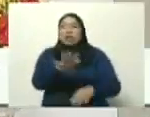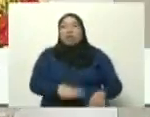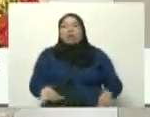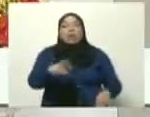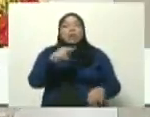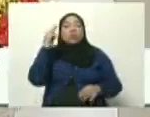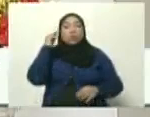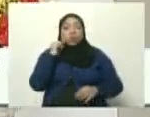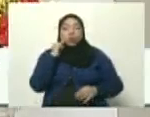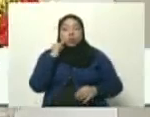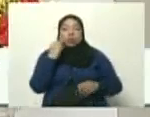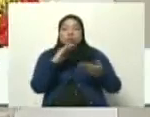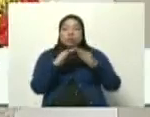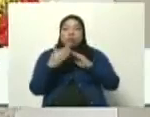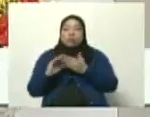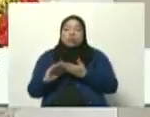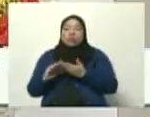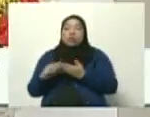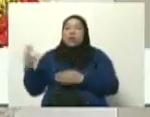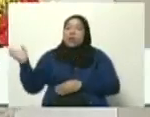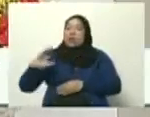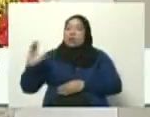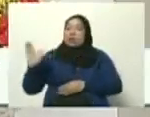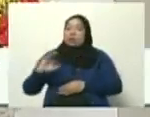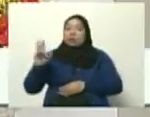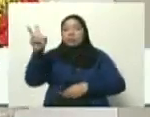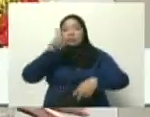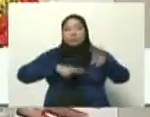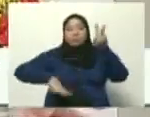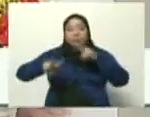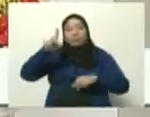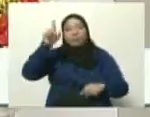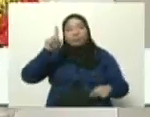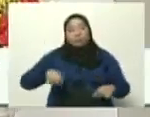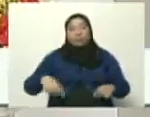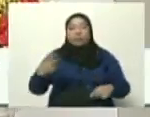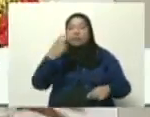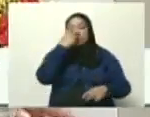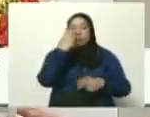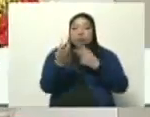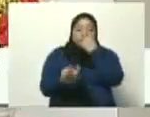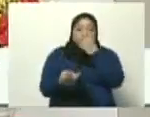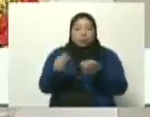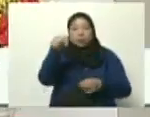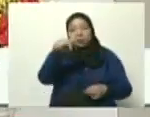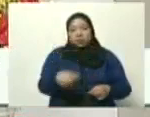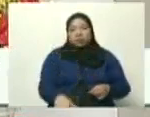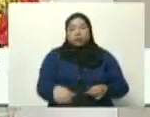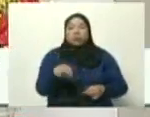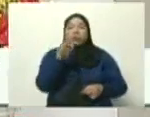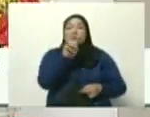Bolívar, en el Consejo Municipal, en el Museo de Caracas, donde está esta exposición. Y por supuesto, a visitar nuestra página web